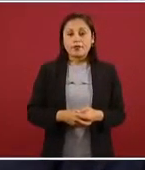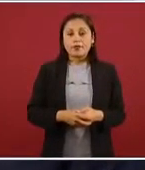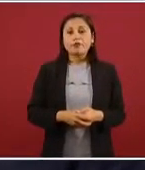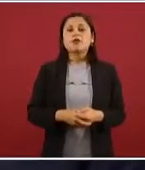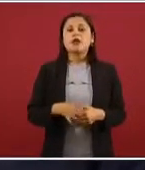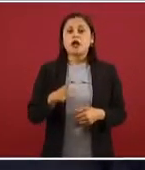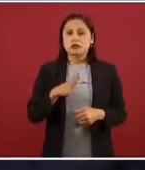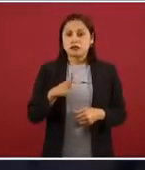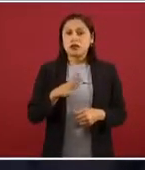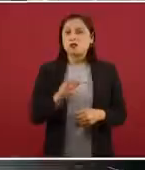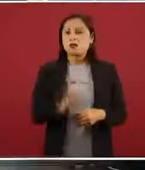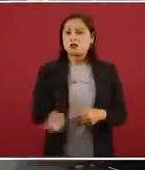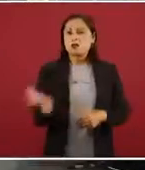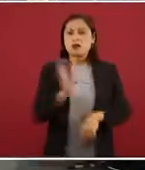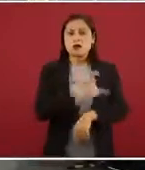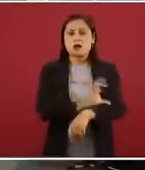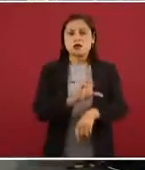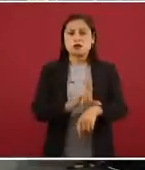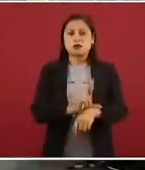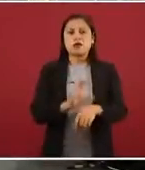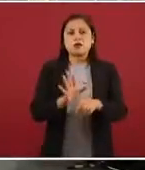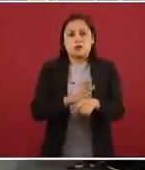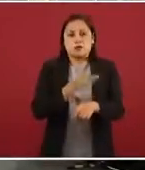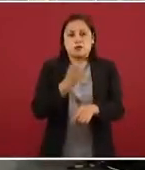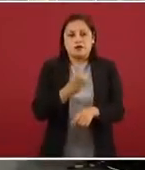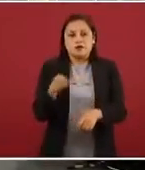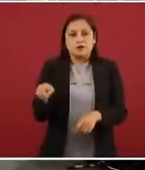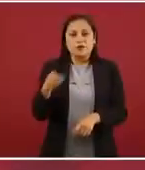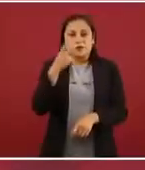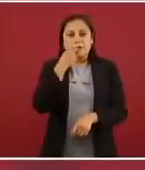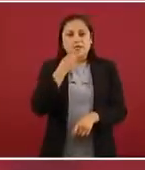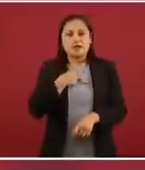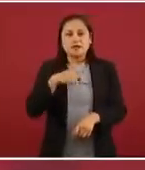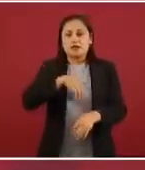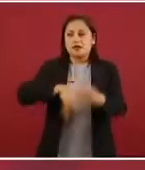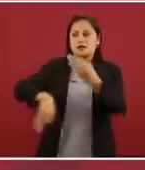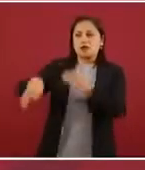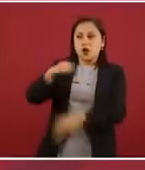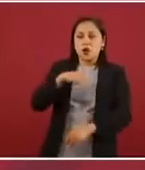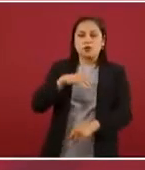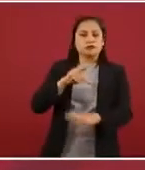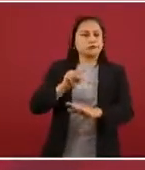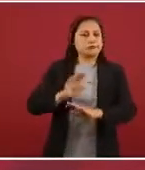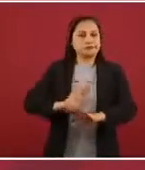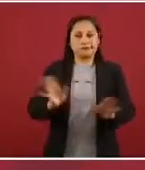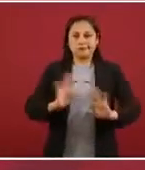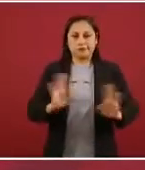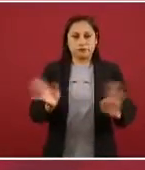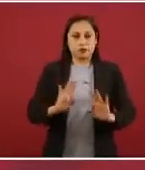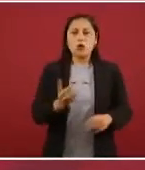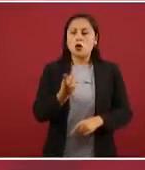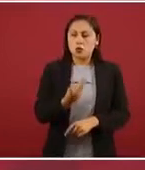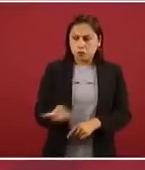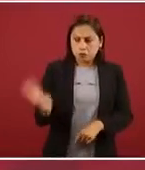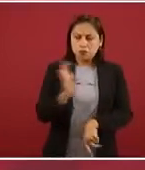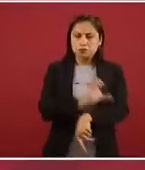coordinadores, por eso no puede ser a tabla rasa, ¿sí? Hay coordinadores muy buenos,